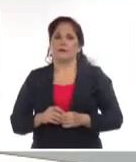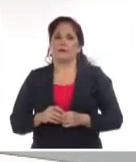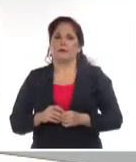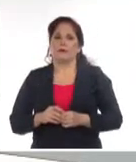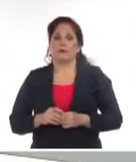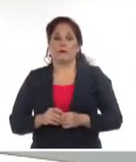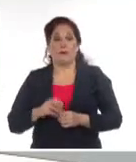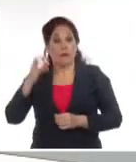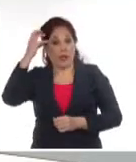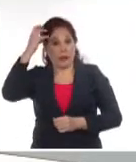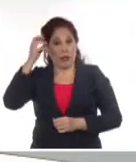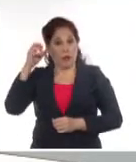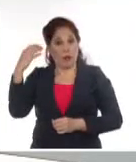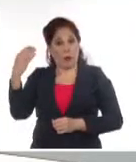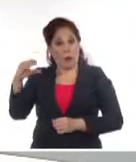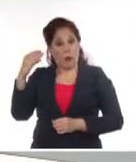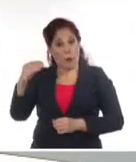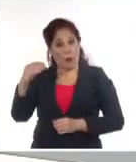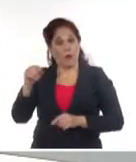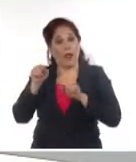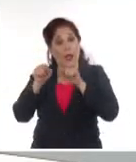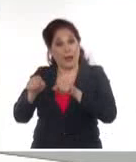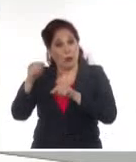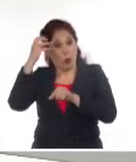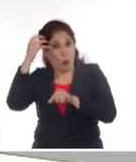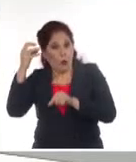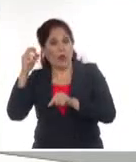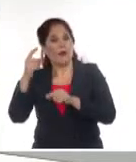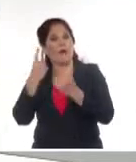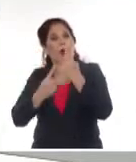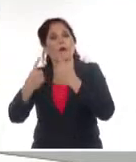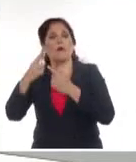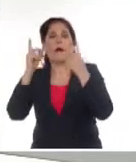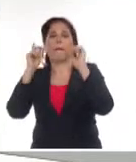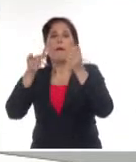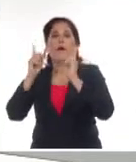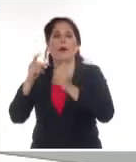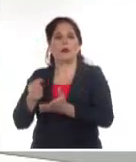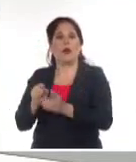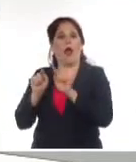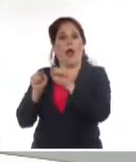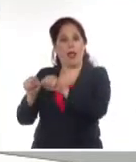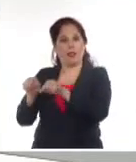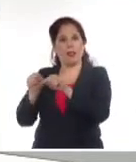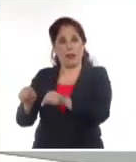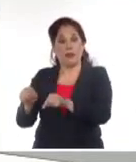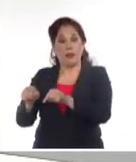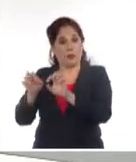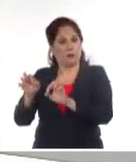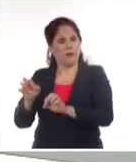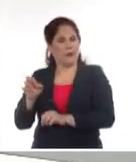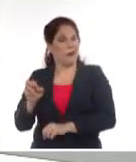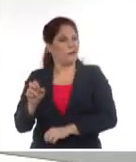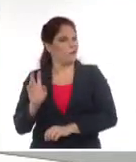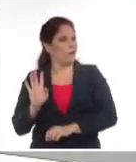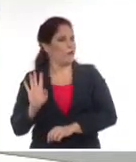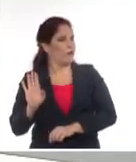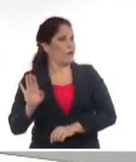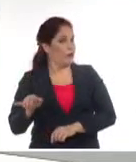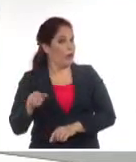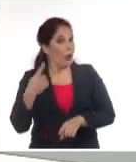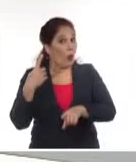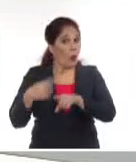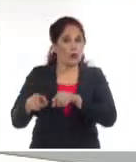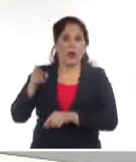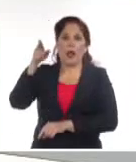Estado colombiano, en determinados gobiernos, con determinados políticos al frente, ha hecho de la vista gorda en unos casos, pero ha